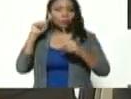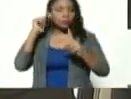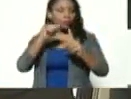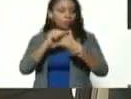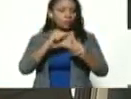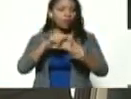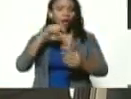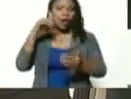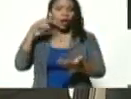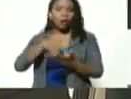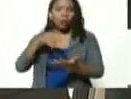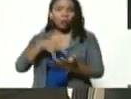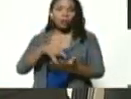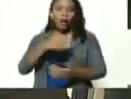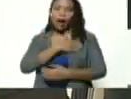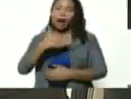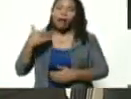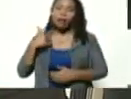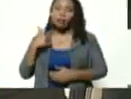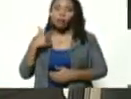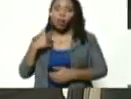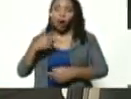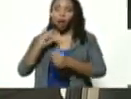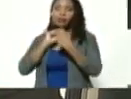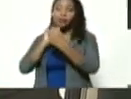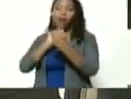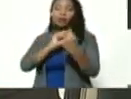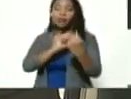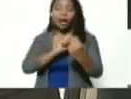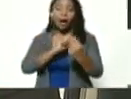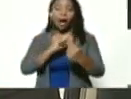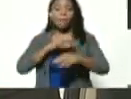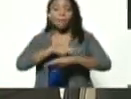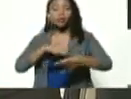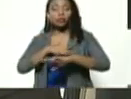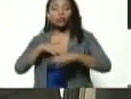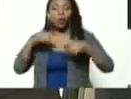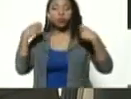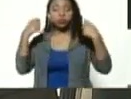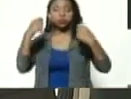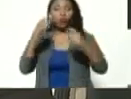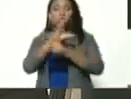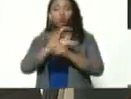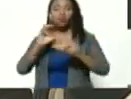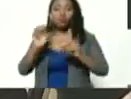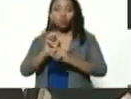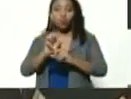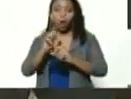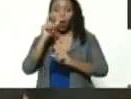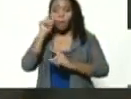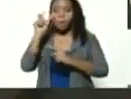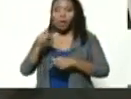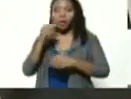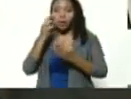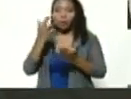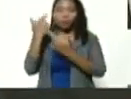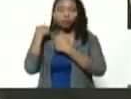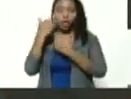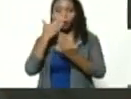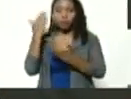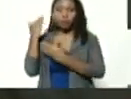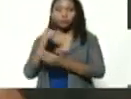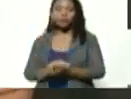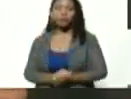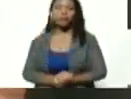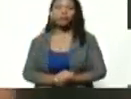Carabobo, queremos entrevistar al ministro del Poder Popular para la Cultura, Ernesto Villegas. Bueno, estamos